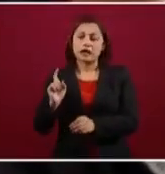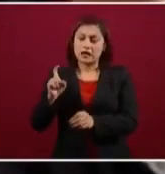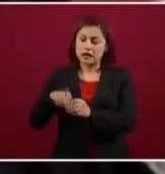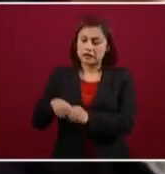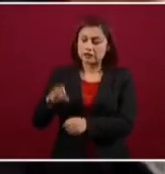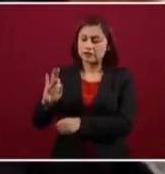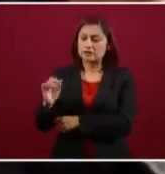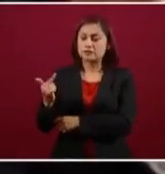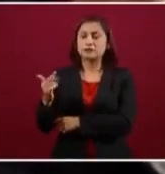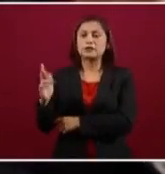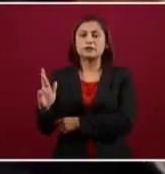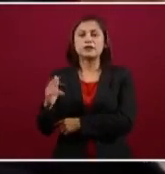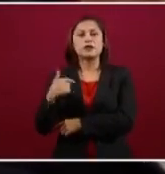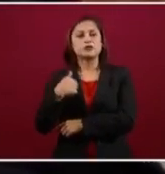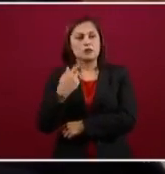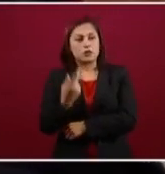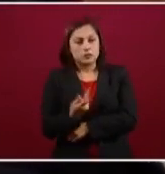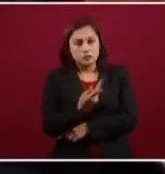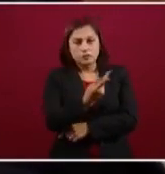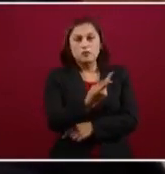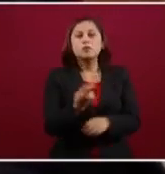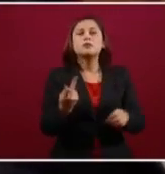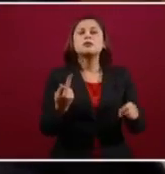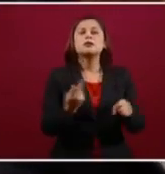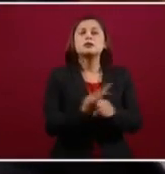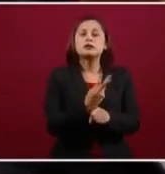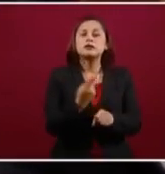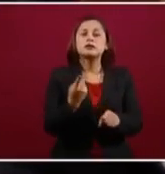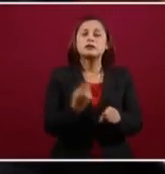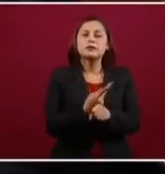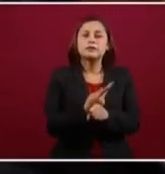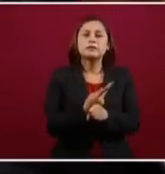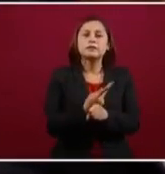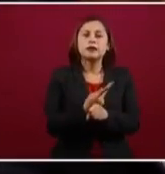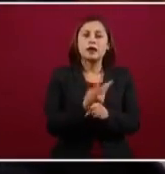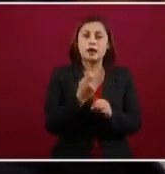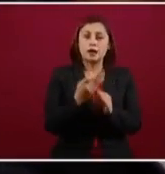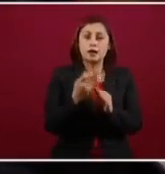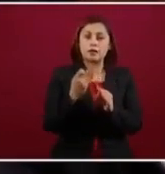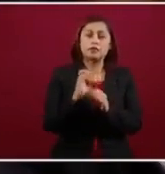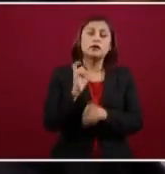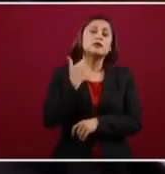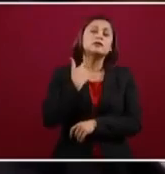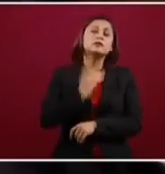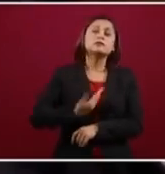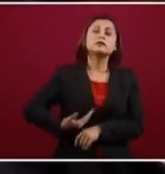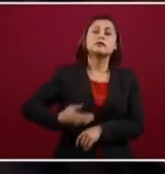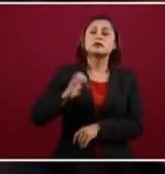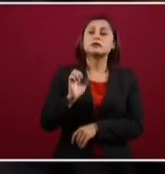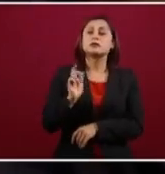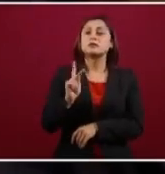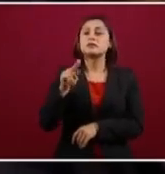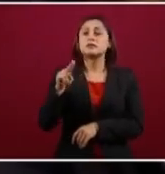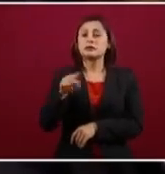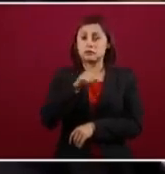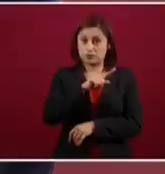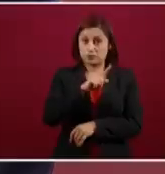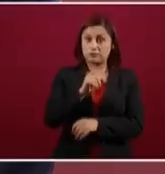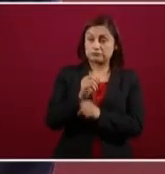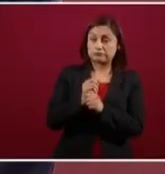persecución política contra la administración pasada del expresidente Enrique Peña Nieto, y también por otra